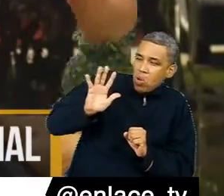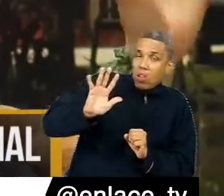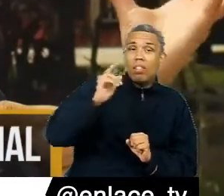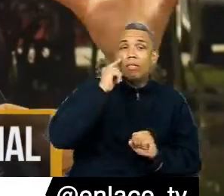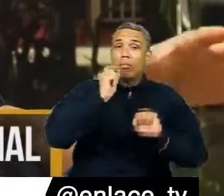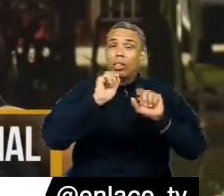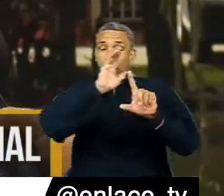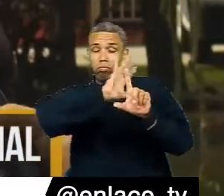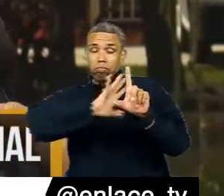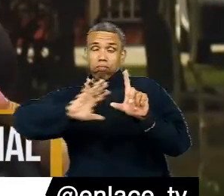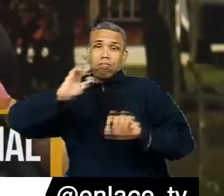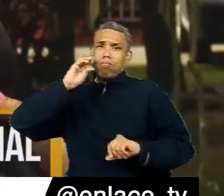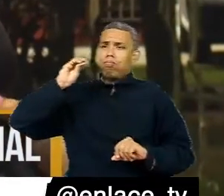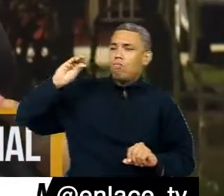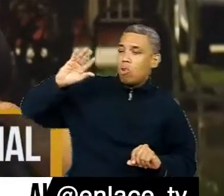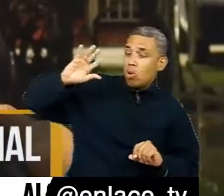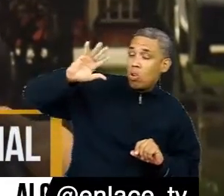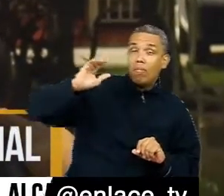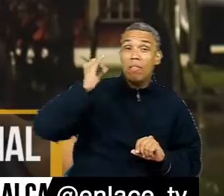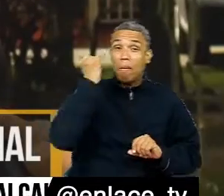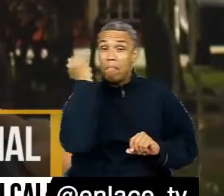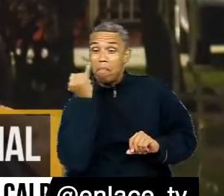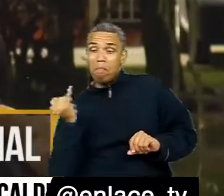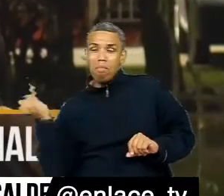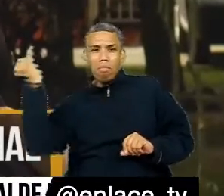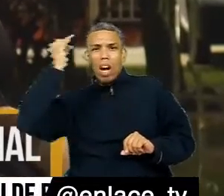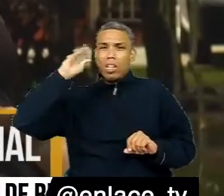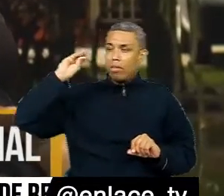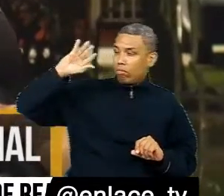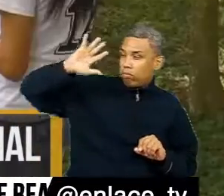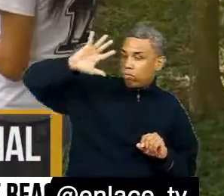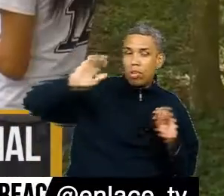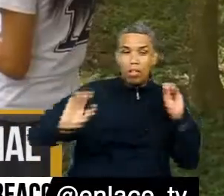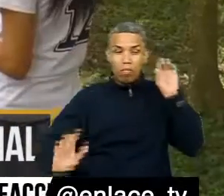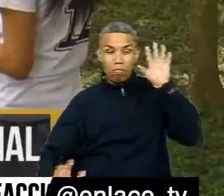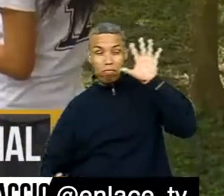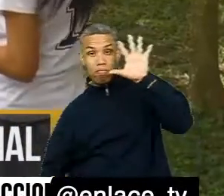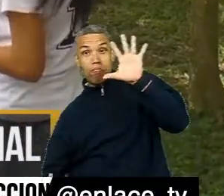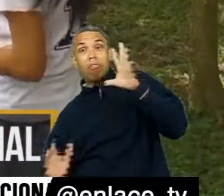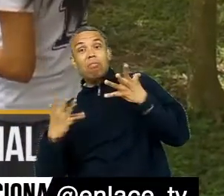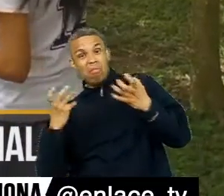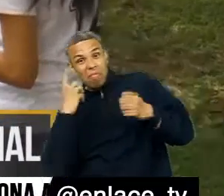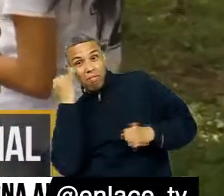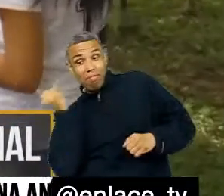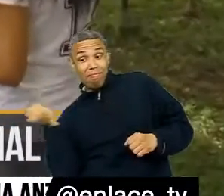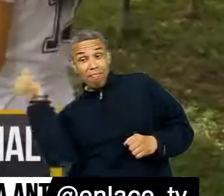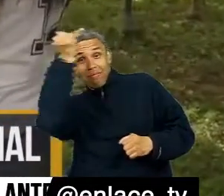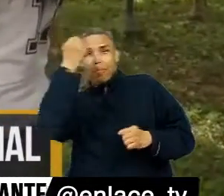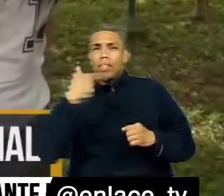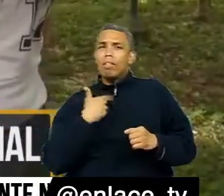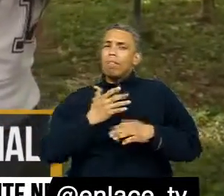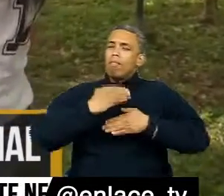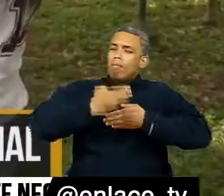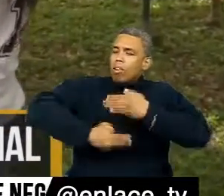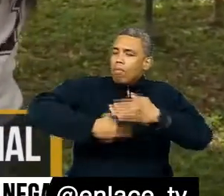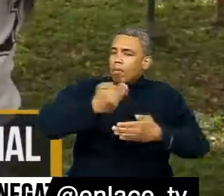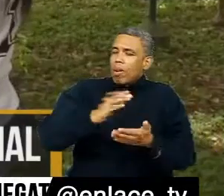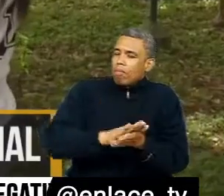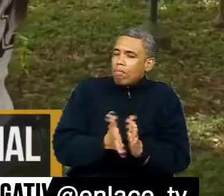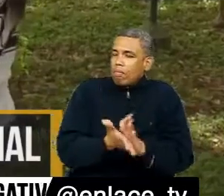obra a través de imágenes que tienen que ver con la tierra, con la esperanza, con la paz, porque sabemos que alrededor de todo el mundo